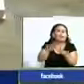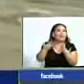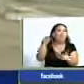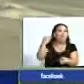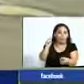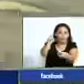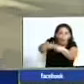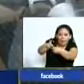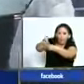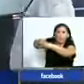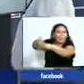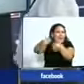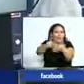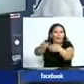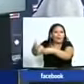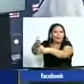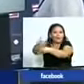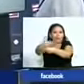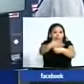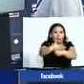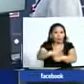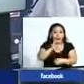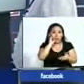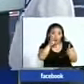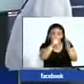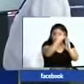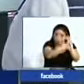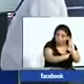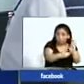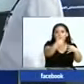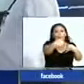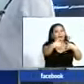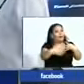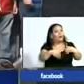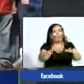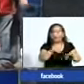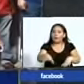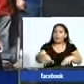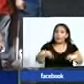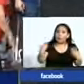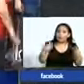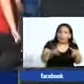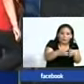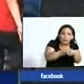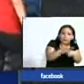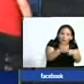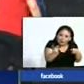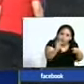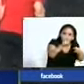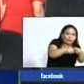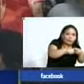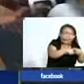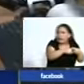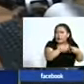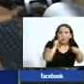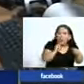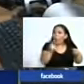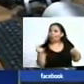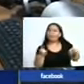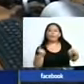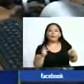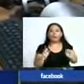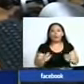con partidos políticos. Y es que, de acuerdo a lo establecido en la ley, no son aptos para participar. Mientras tanto, 28 candidatos